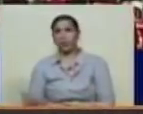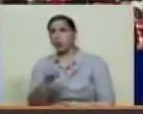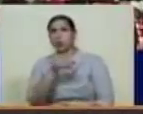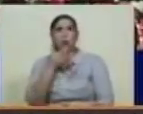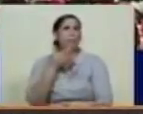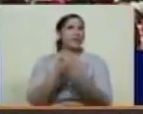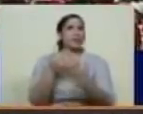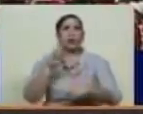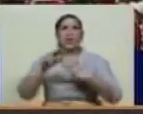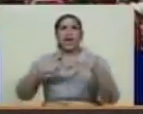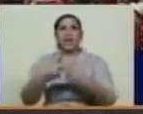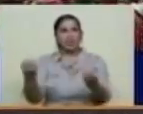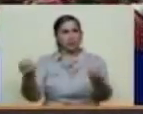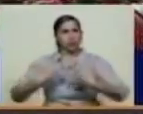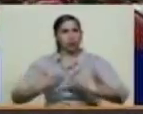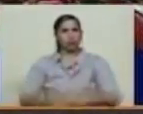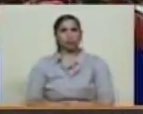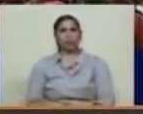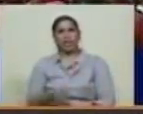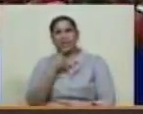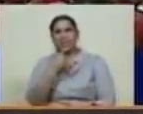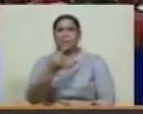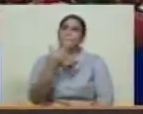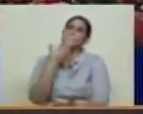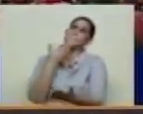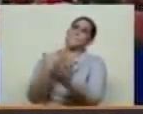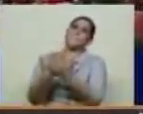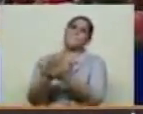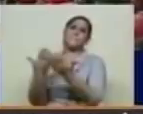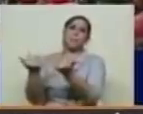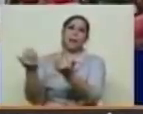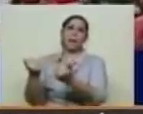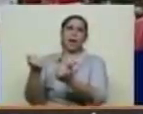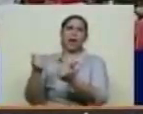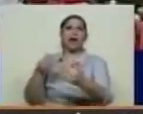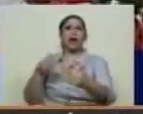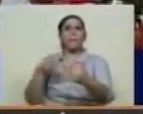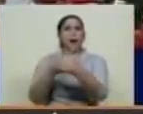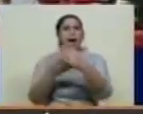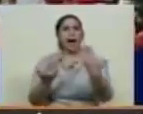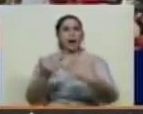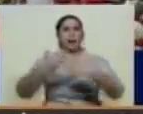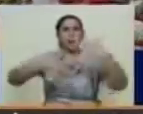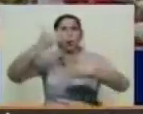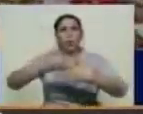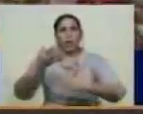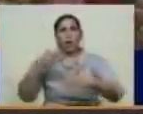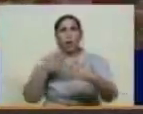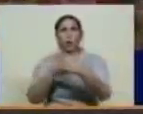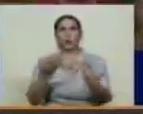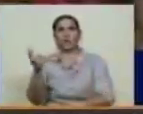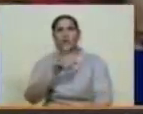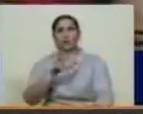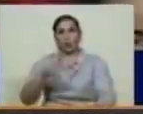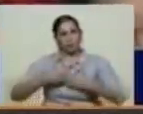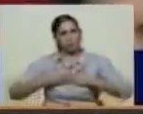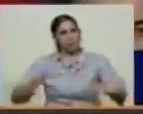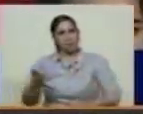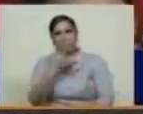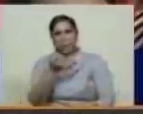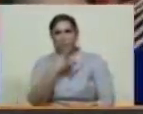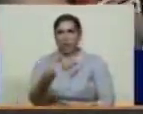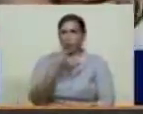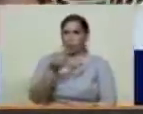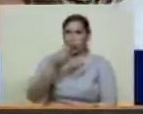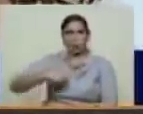nada. Exigimos ante el mundo que cese el bloqueo contra Venezuela y que nos permitan comprar medicinas y alimentos para